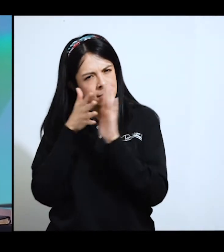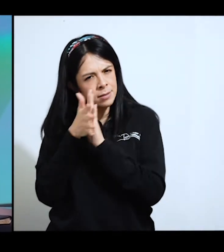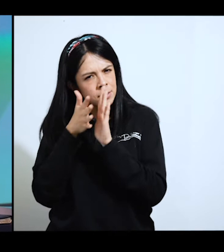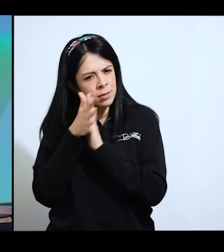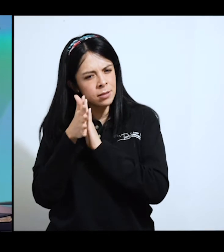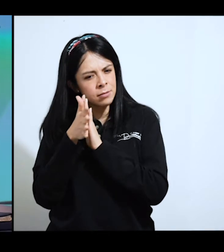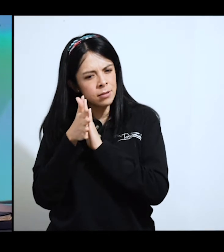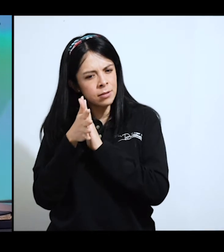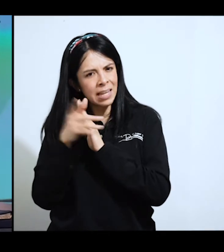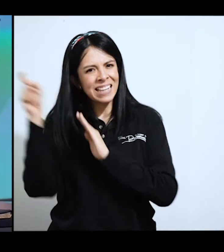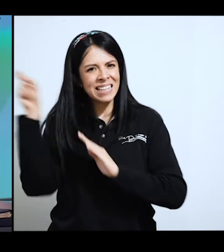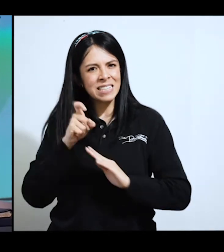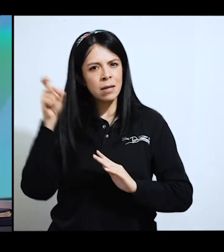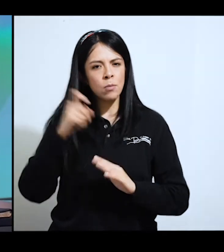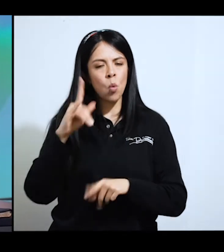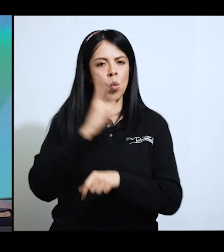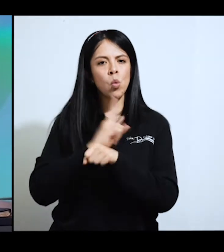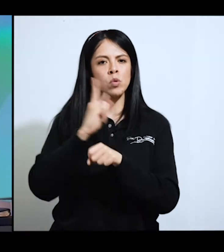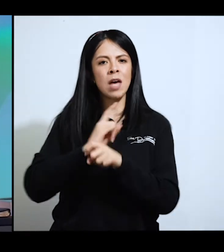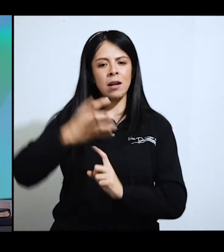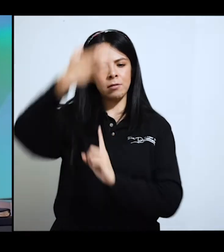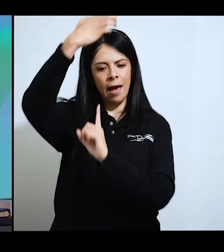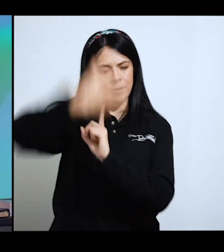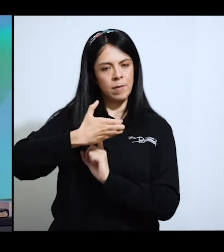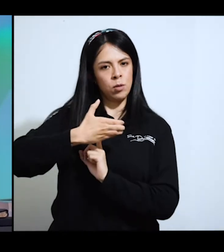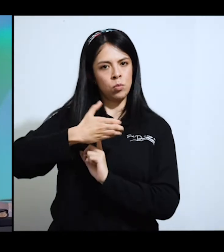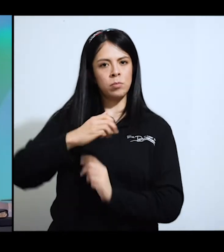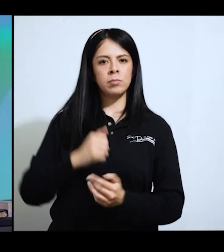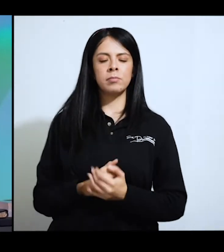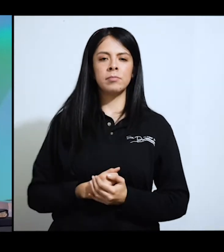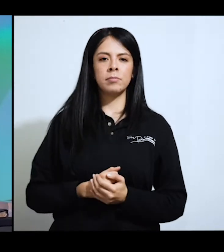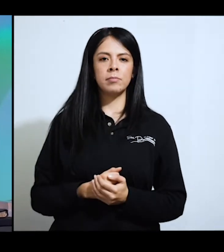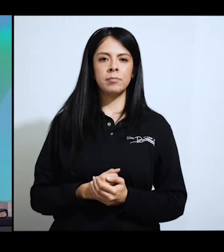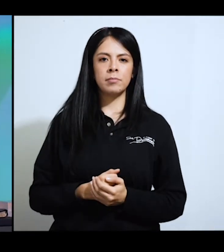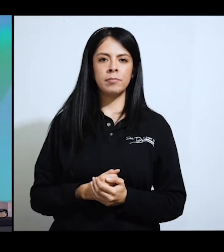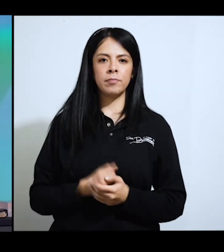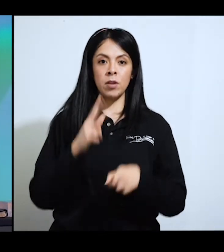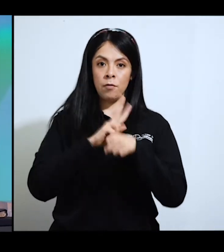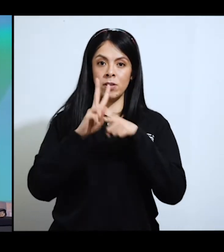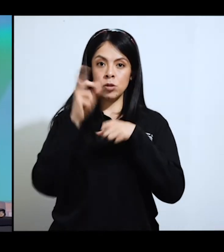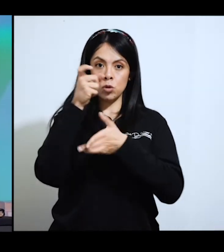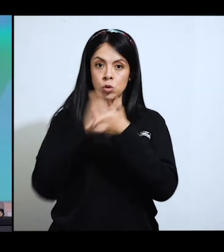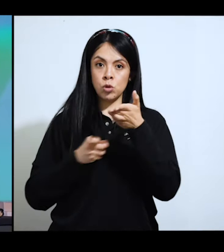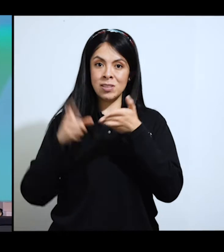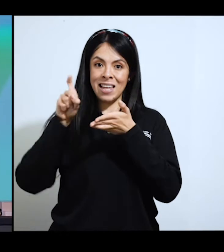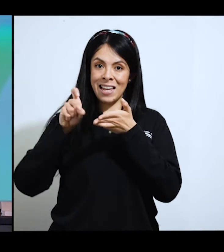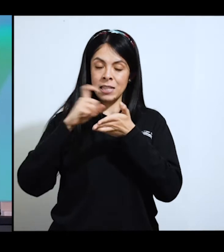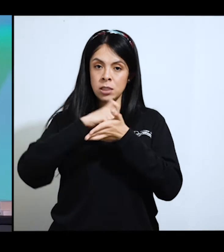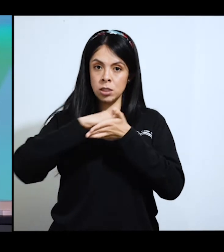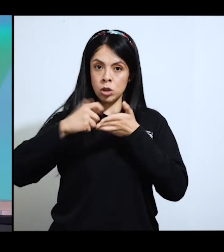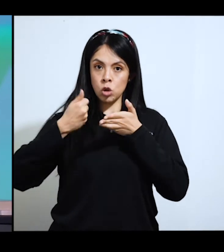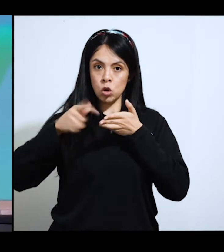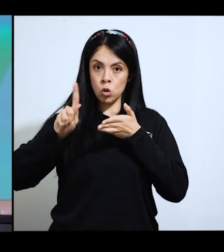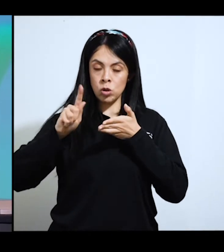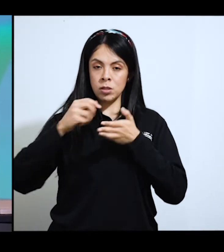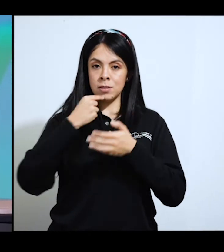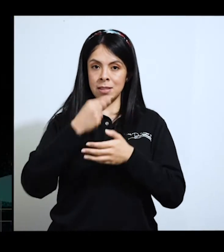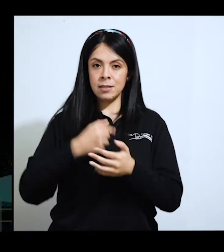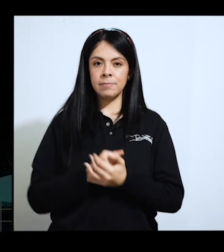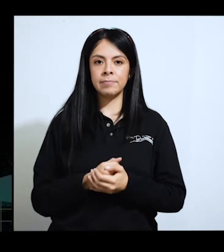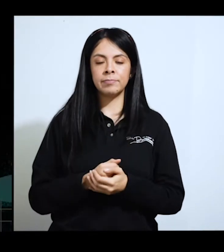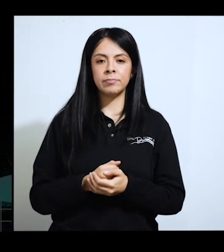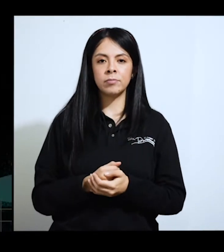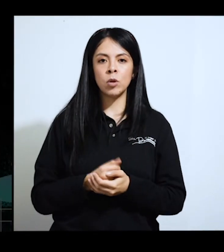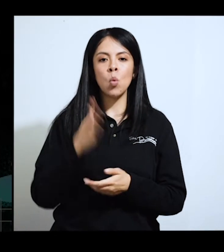ponernos la armadura de Dios. En Efesios 6, 11 al 18 dice: